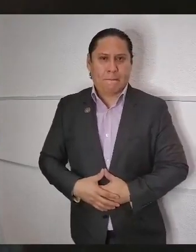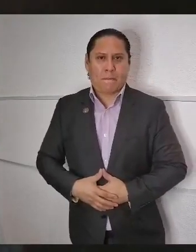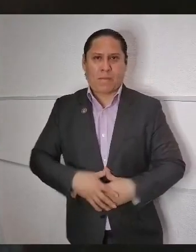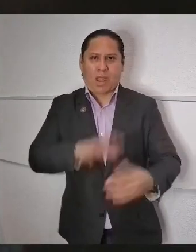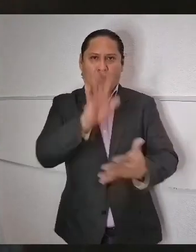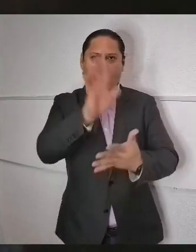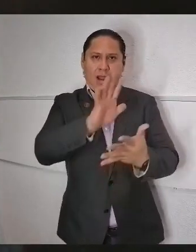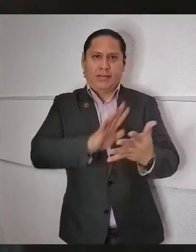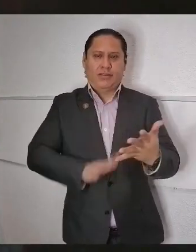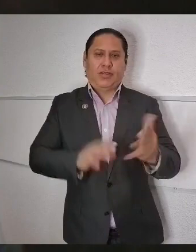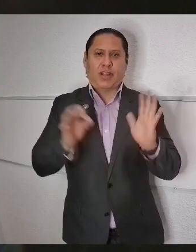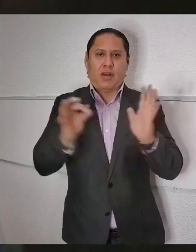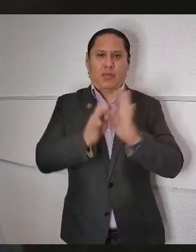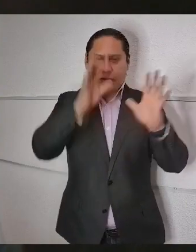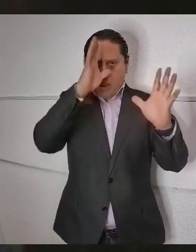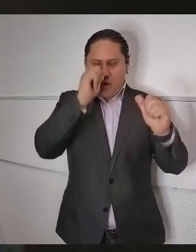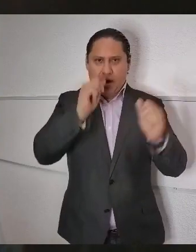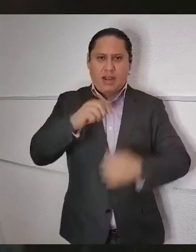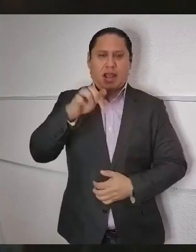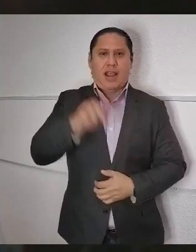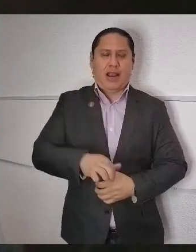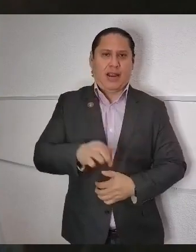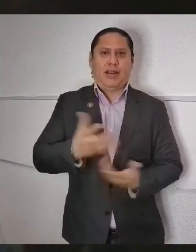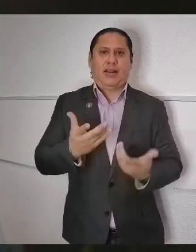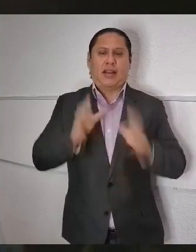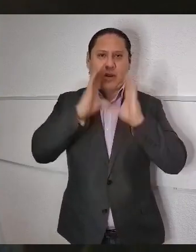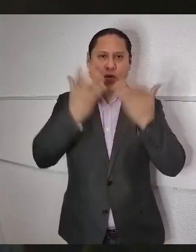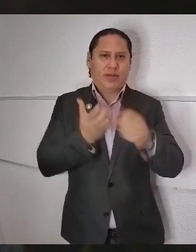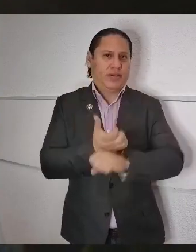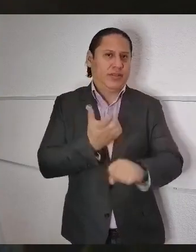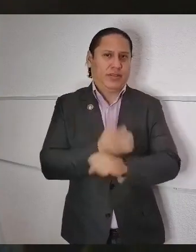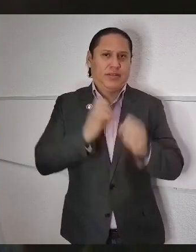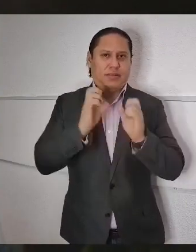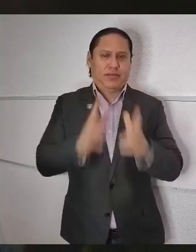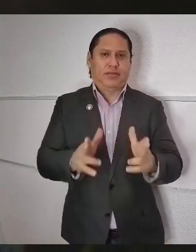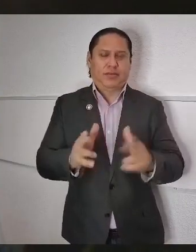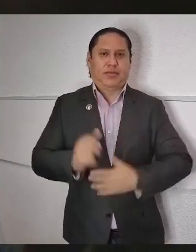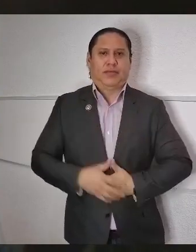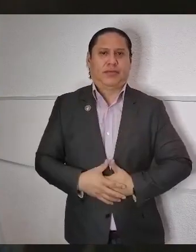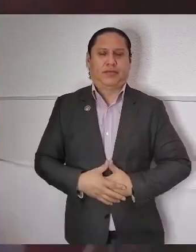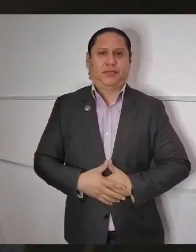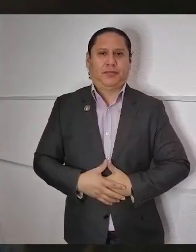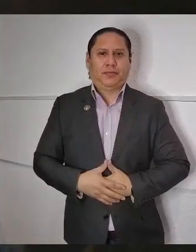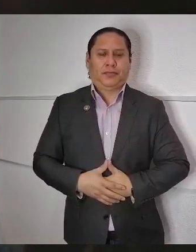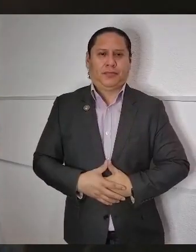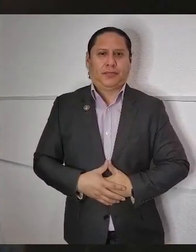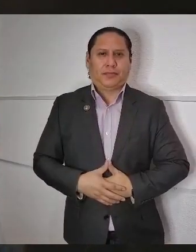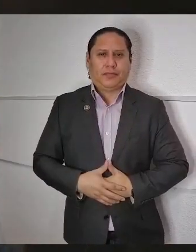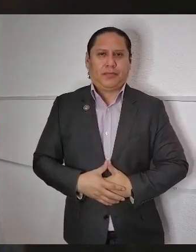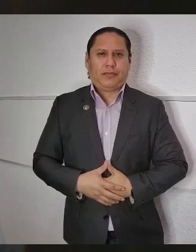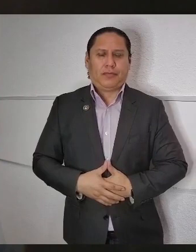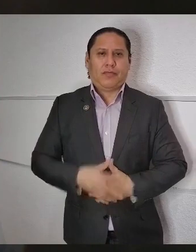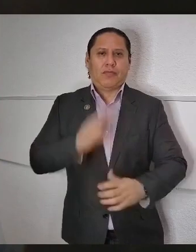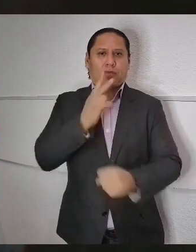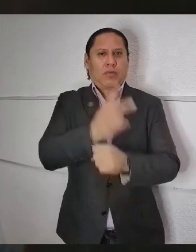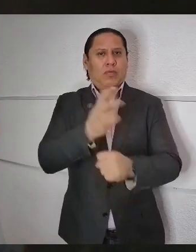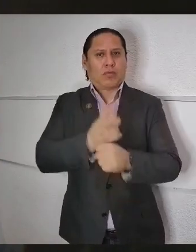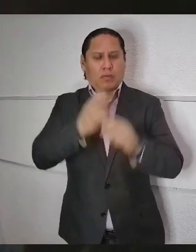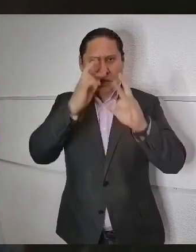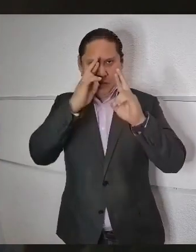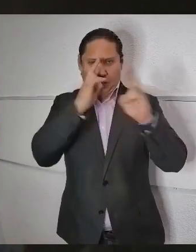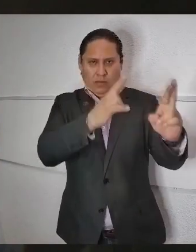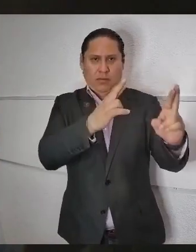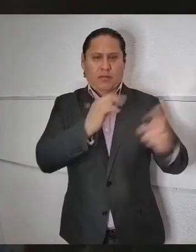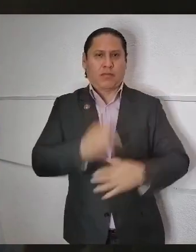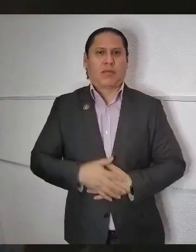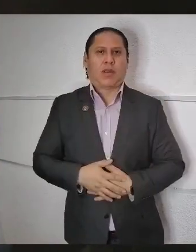Lectura del punto de acuerdo por el que la 68ª legislatura del Honorable Congreso del Estado exhorta